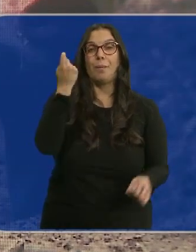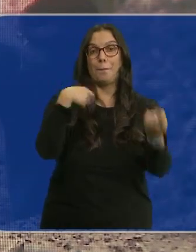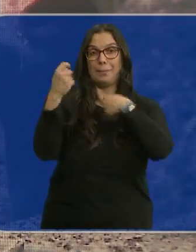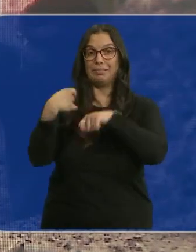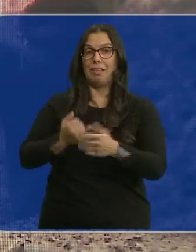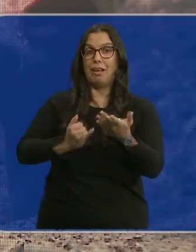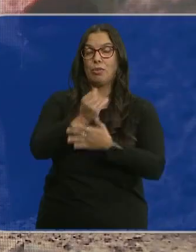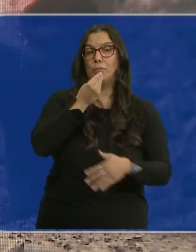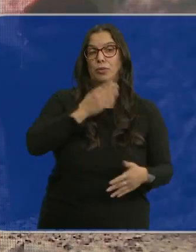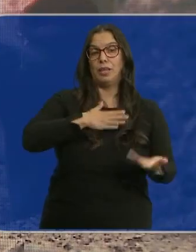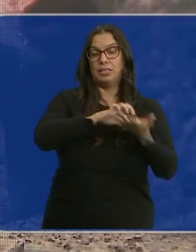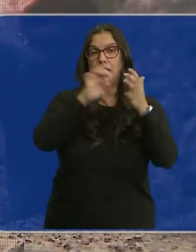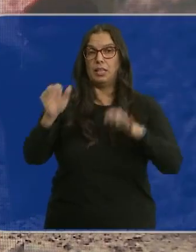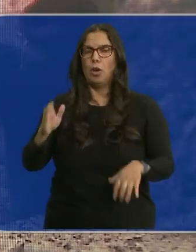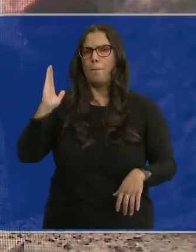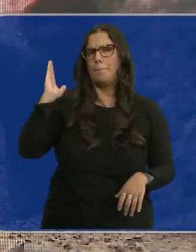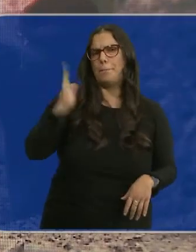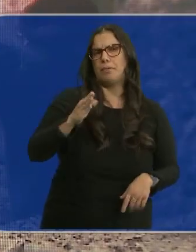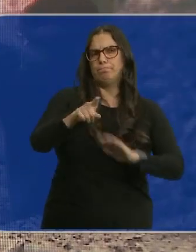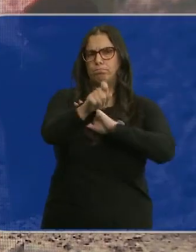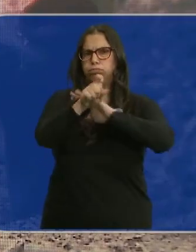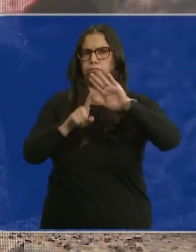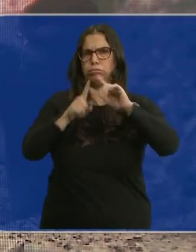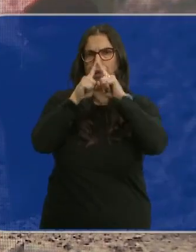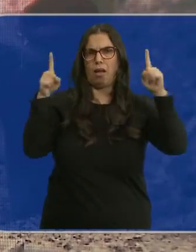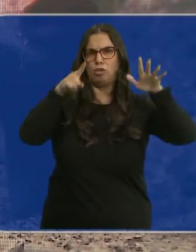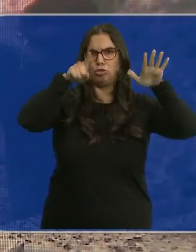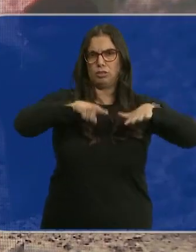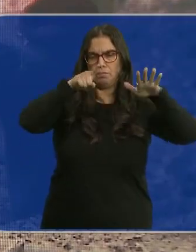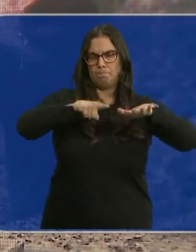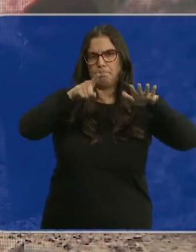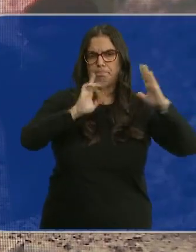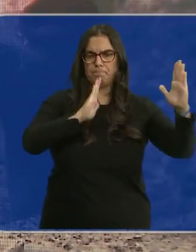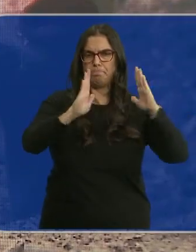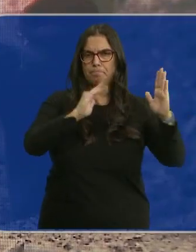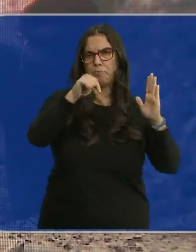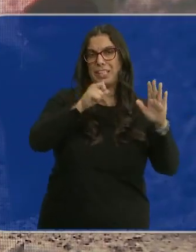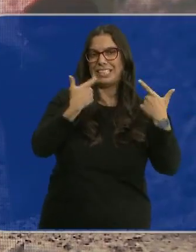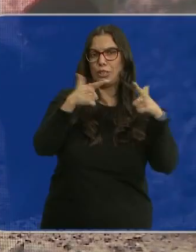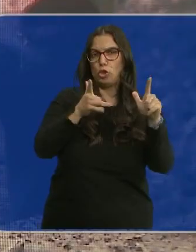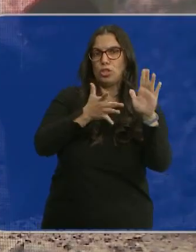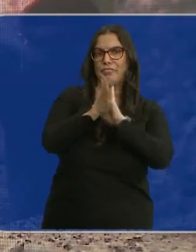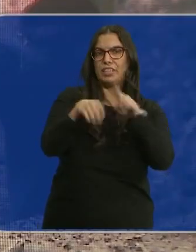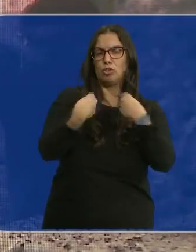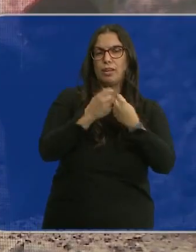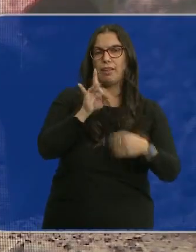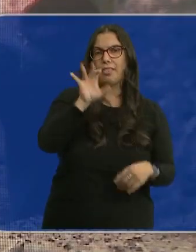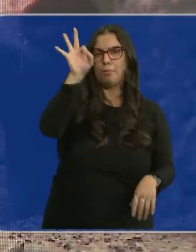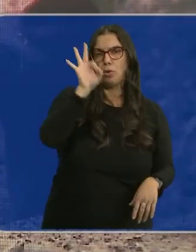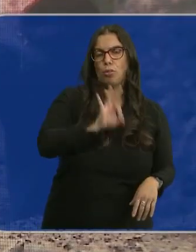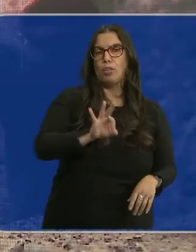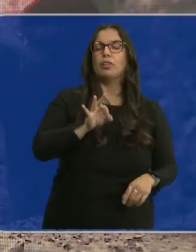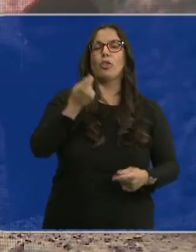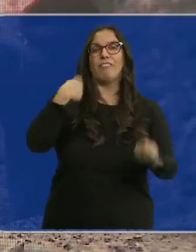exportaciones agroalimentarias de Castilla y León han sufrido un retroceso durante el primer semestre de 2025, un sector que representa el 15%